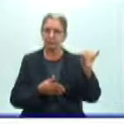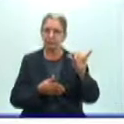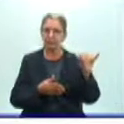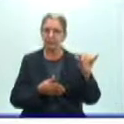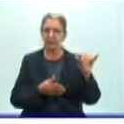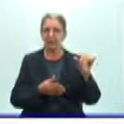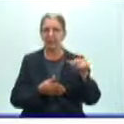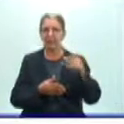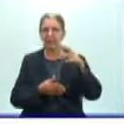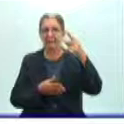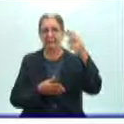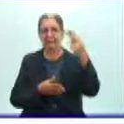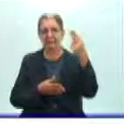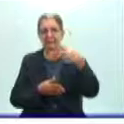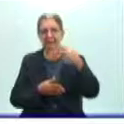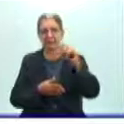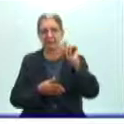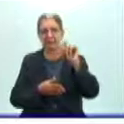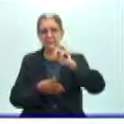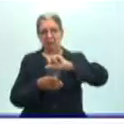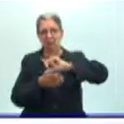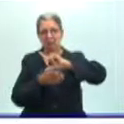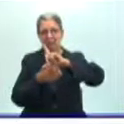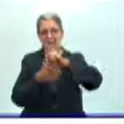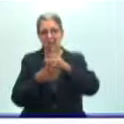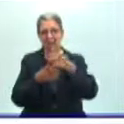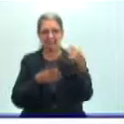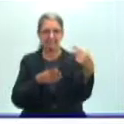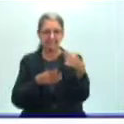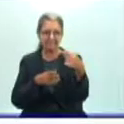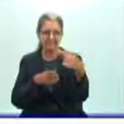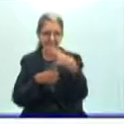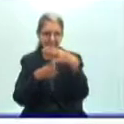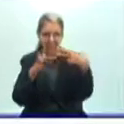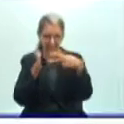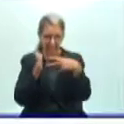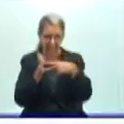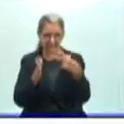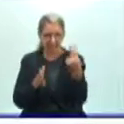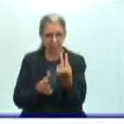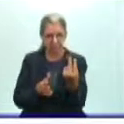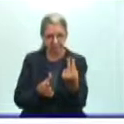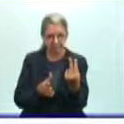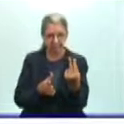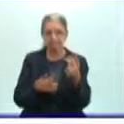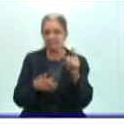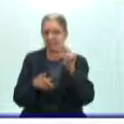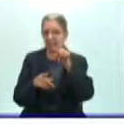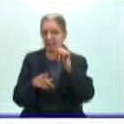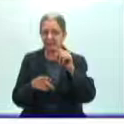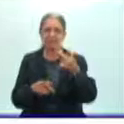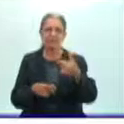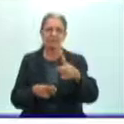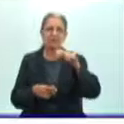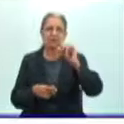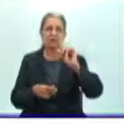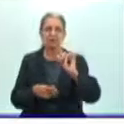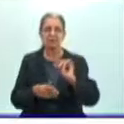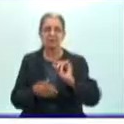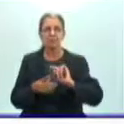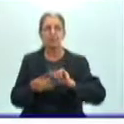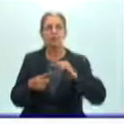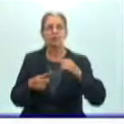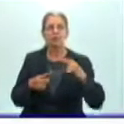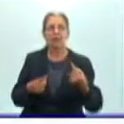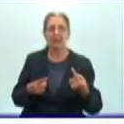40 grados. Recuerda siempre que escribimos la relación, luego la fundamentación dada